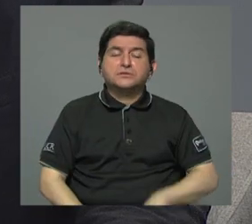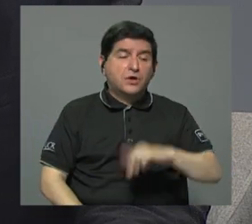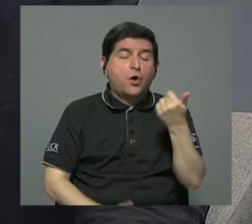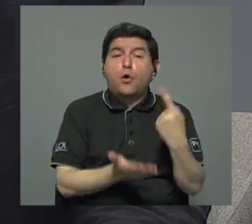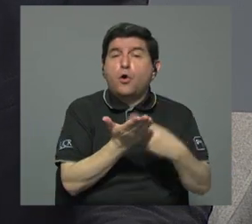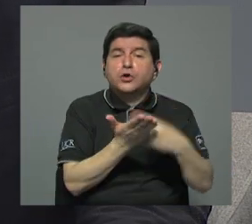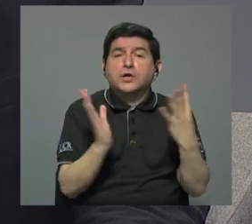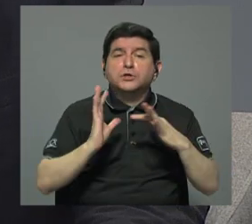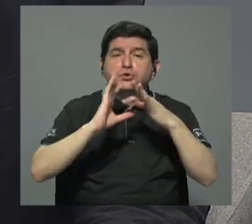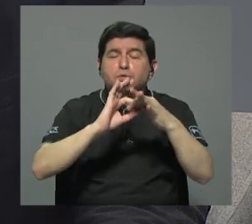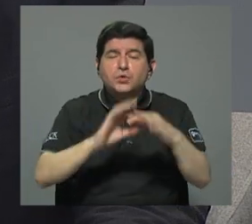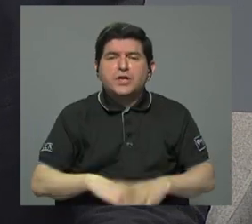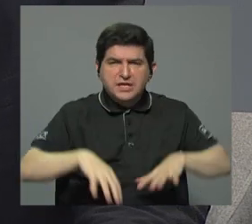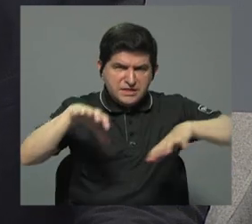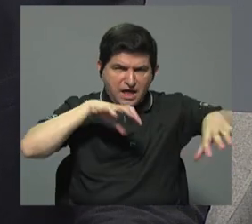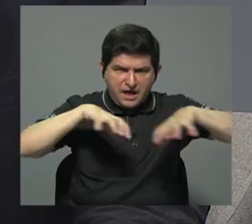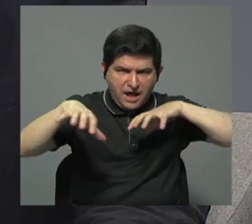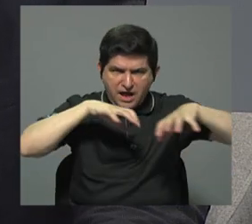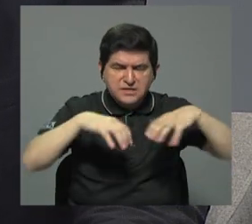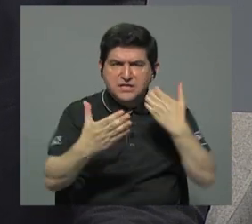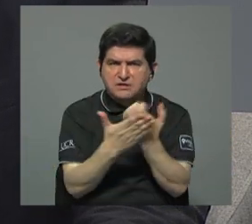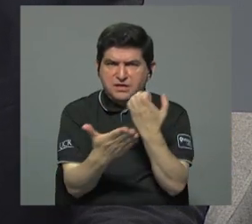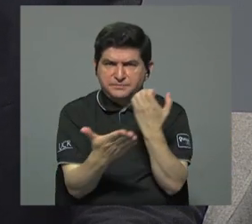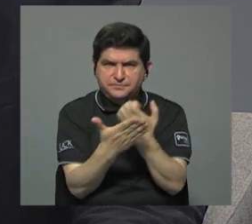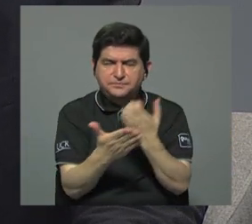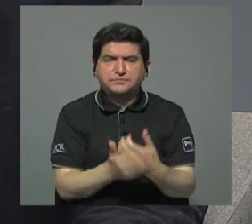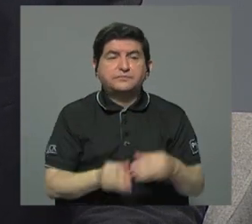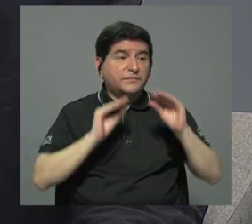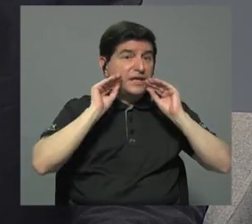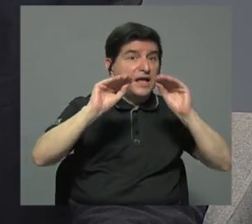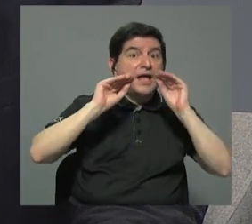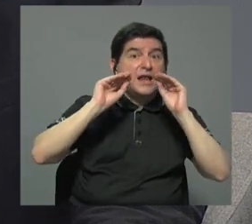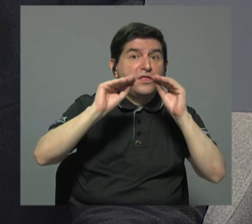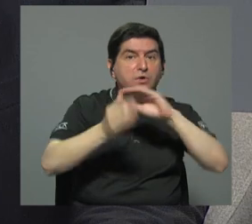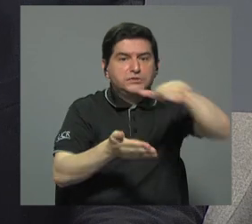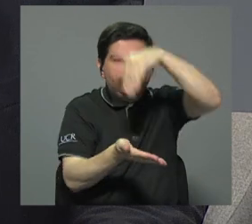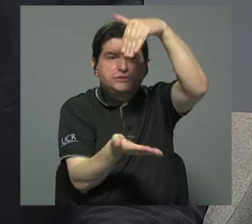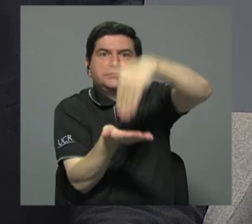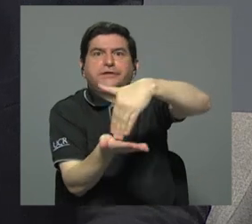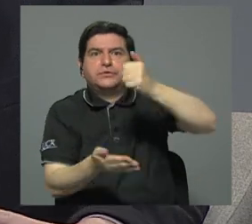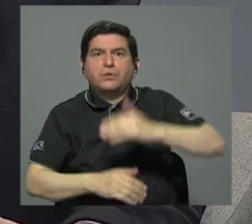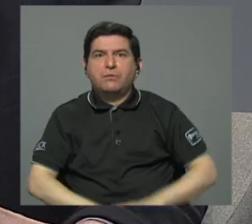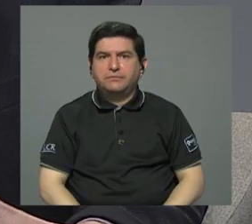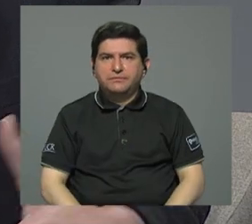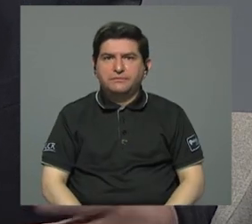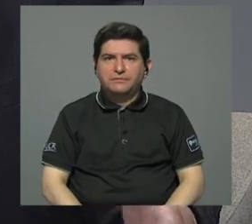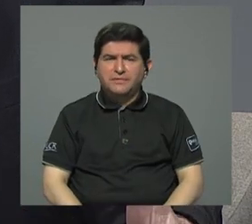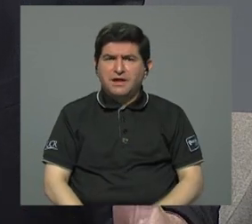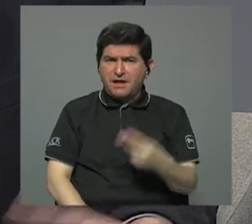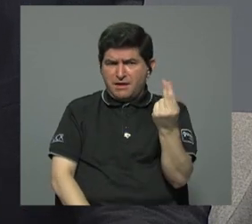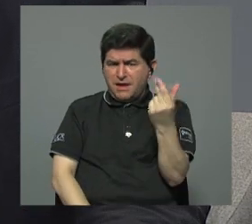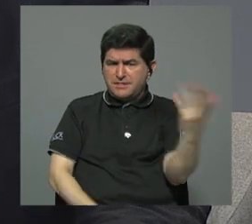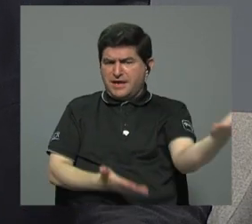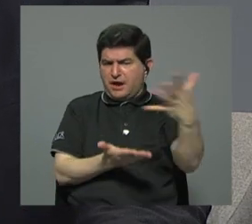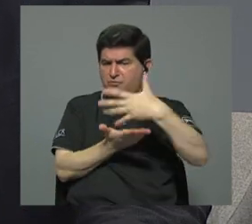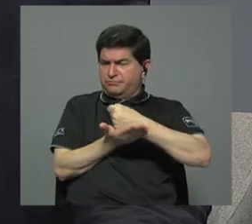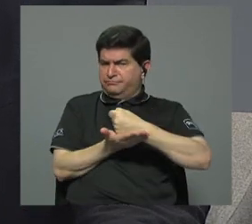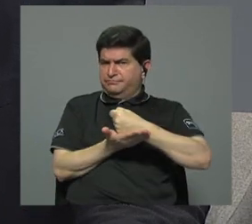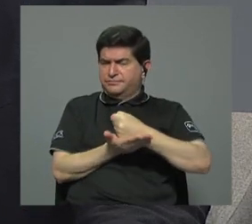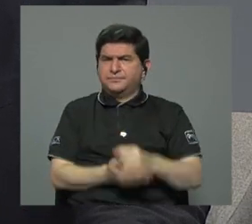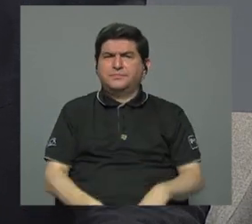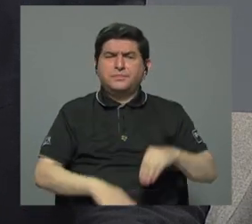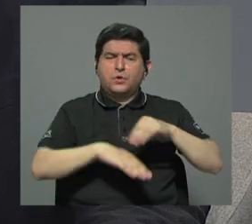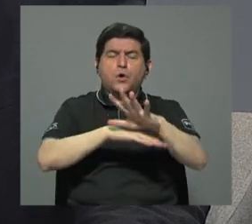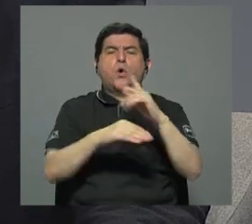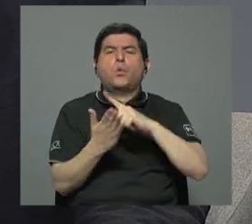discusiones asociadas con el dinamismo de la economía, la educación es central en eso. y mucho de este dinero que se recoge va